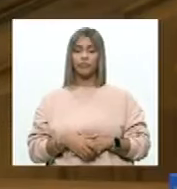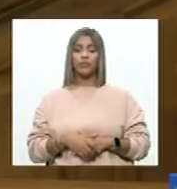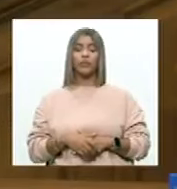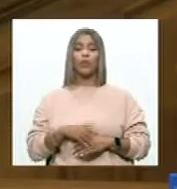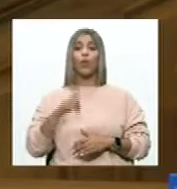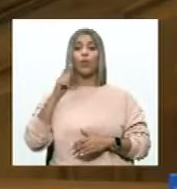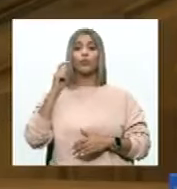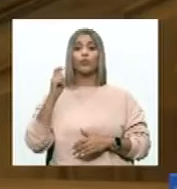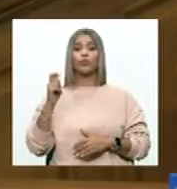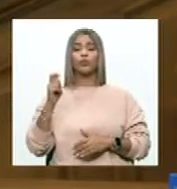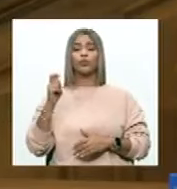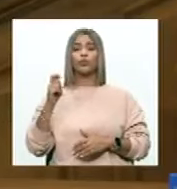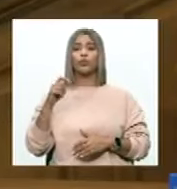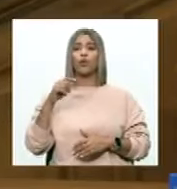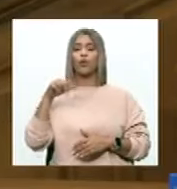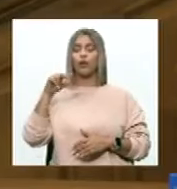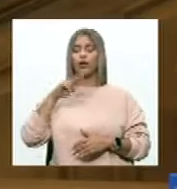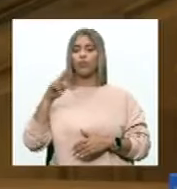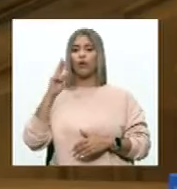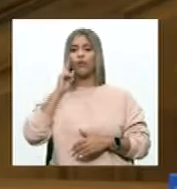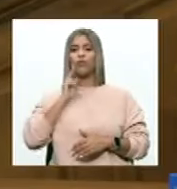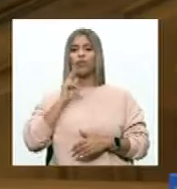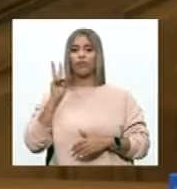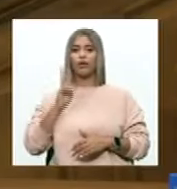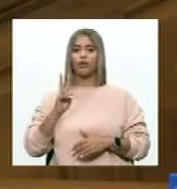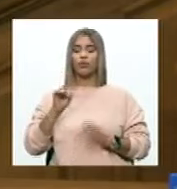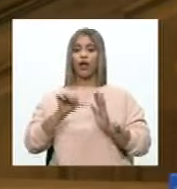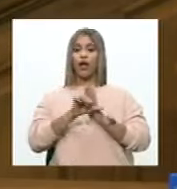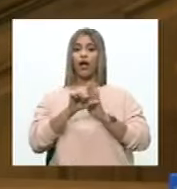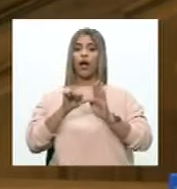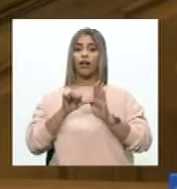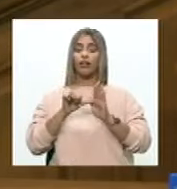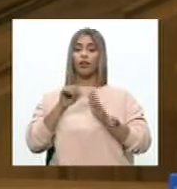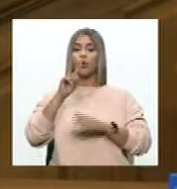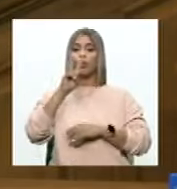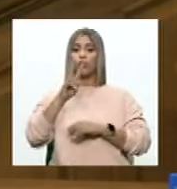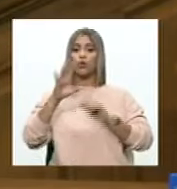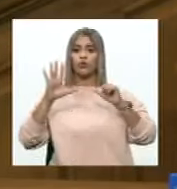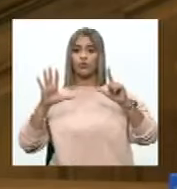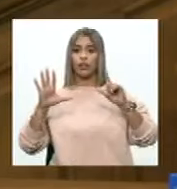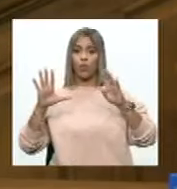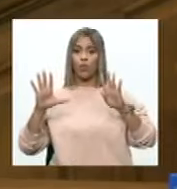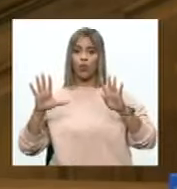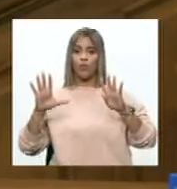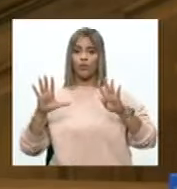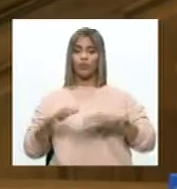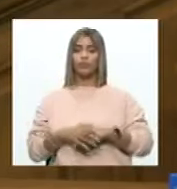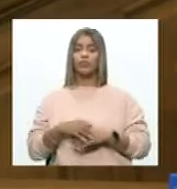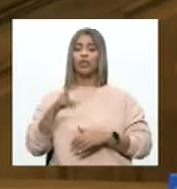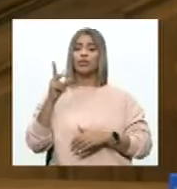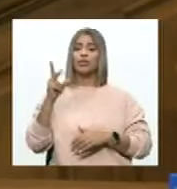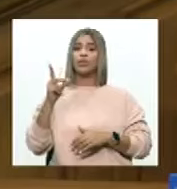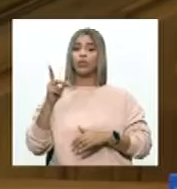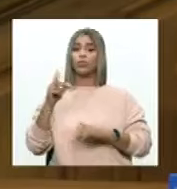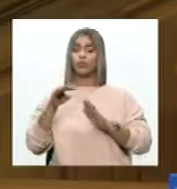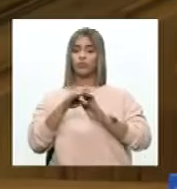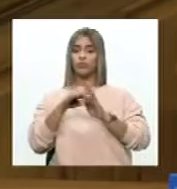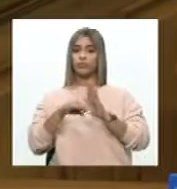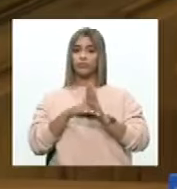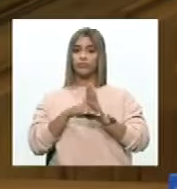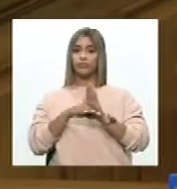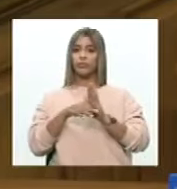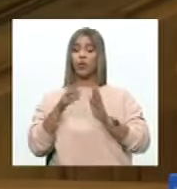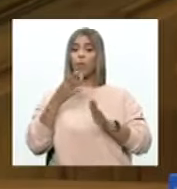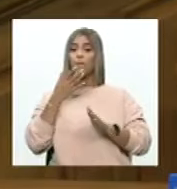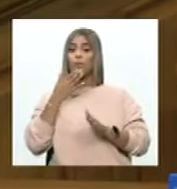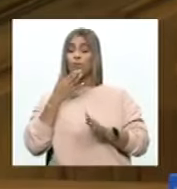Constitución de la República Bolivariana de Venezuela. Artículo 279, segundo aparte. En caso